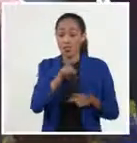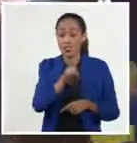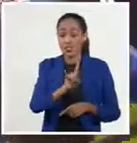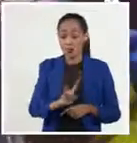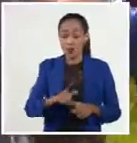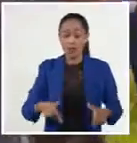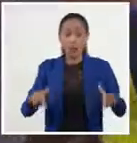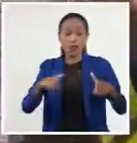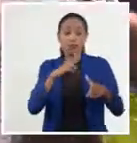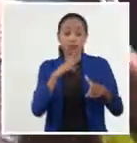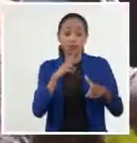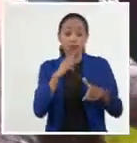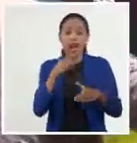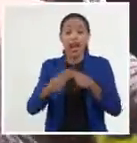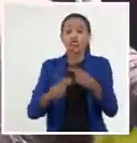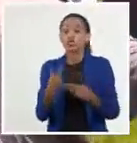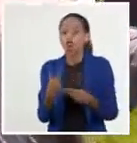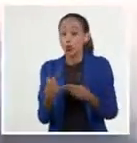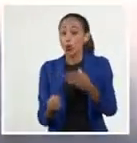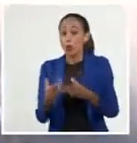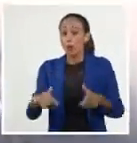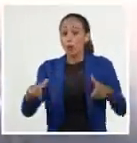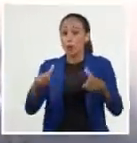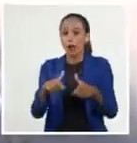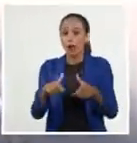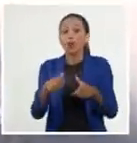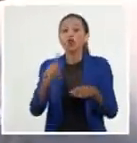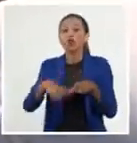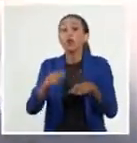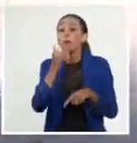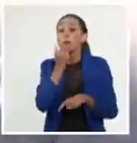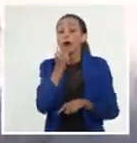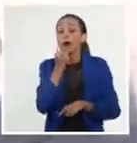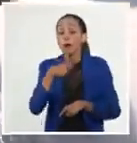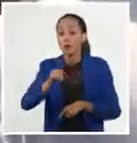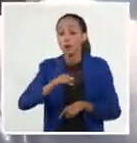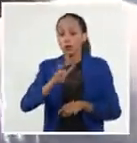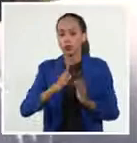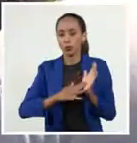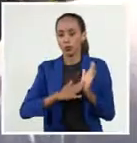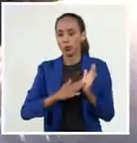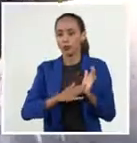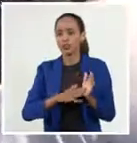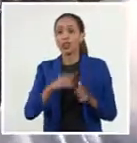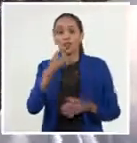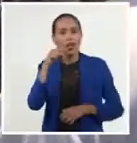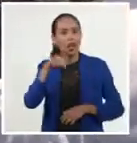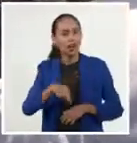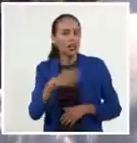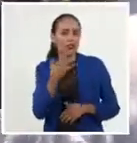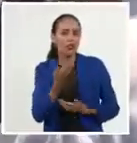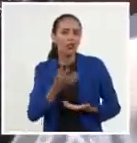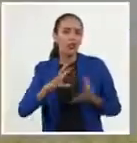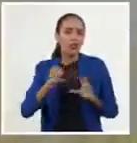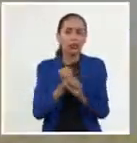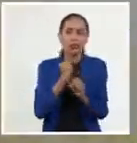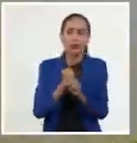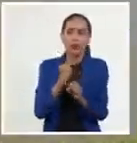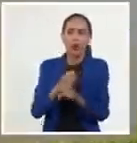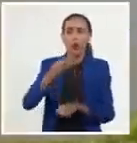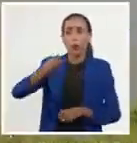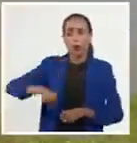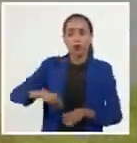otros 2 y proyectar 4 más para los próximos meses. Para sostener ese panorama, aquí crearon alternativas encaminadas a aprovechar